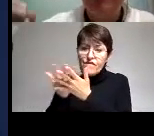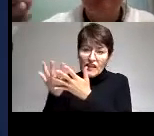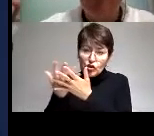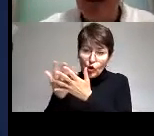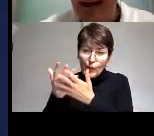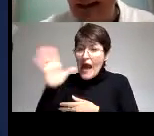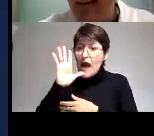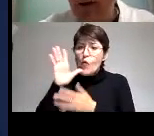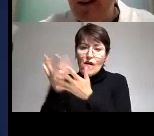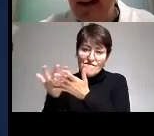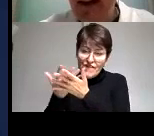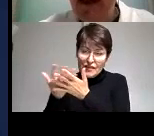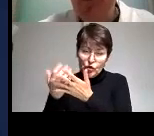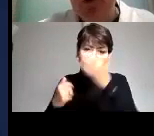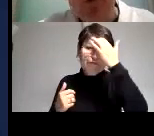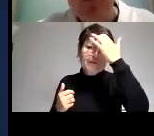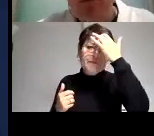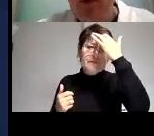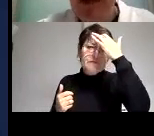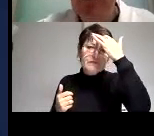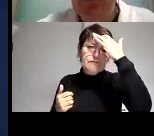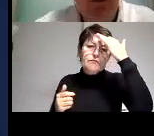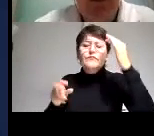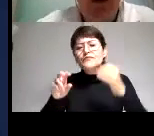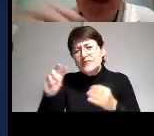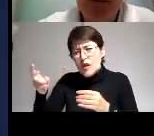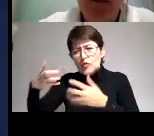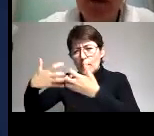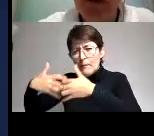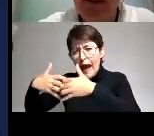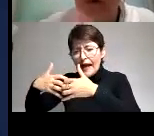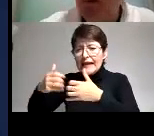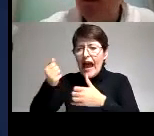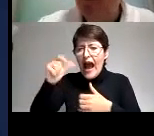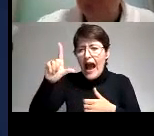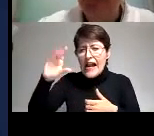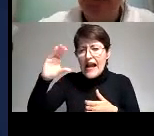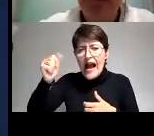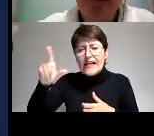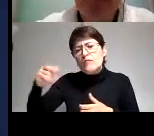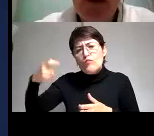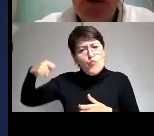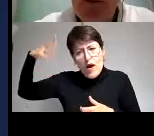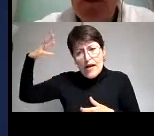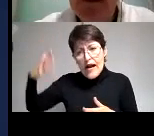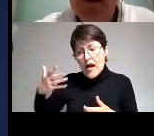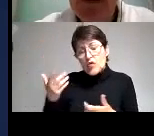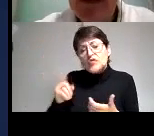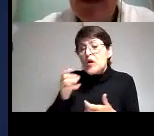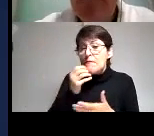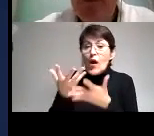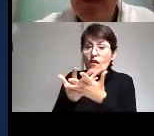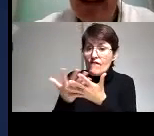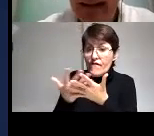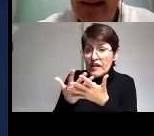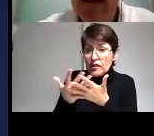Hay alcalinizadores de agua, pero son muy caros. Lo que os recomendamos fundamentalmente es eso, la aplicación de un filtro